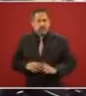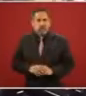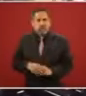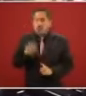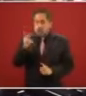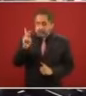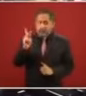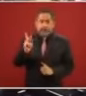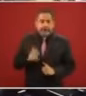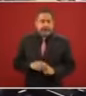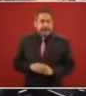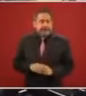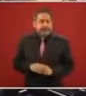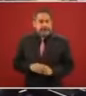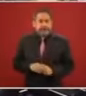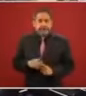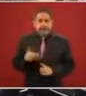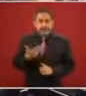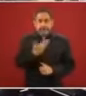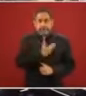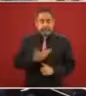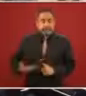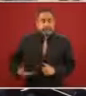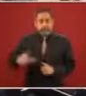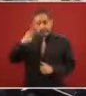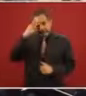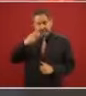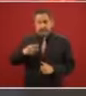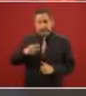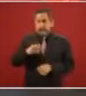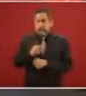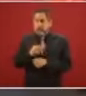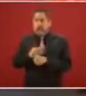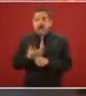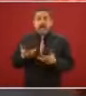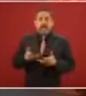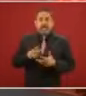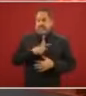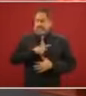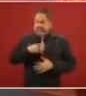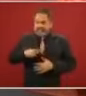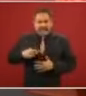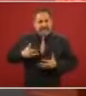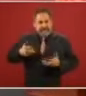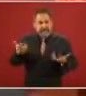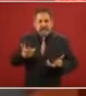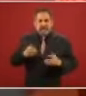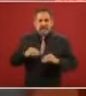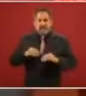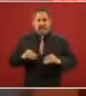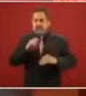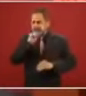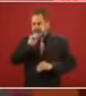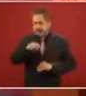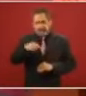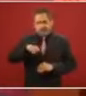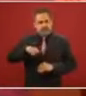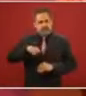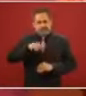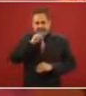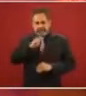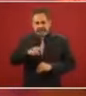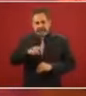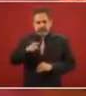Pero el presidente de México en las circunstancias actuales tiene que ser también